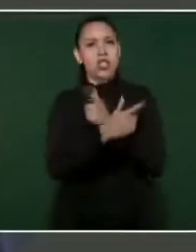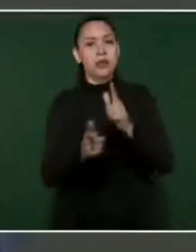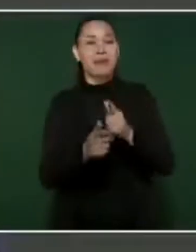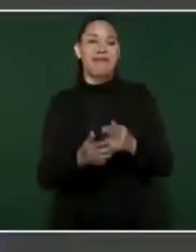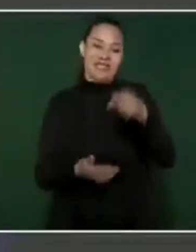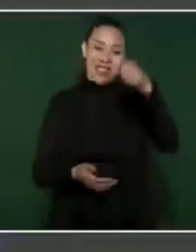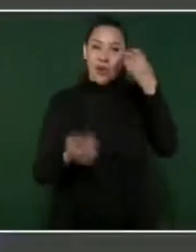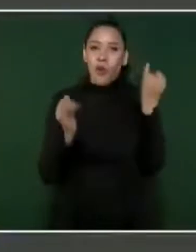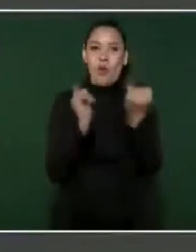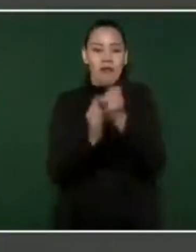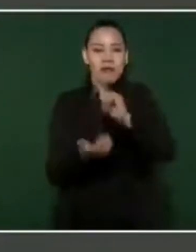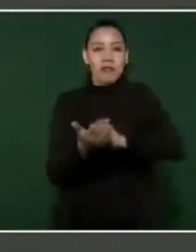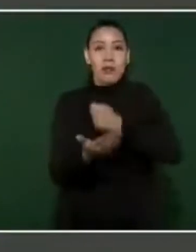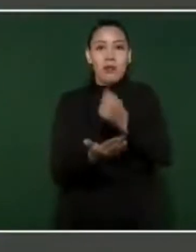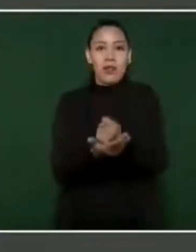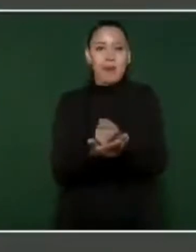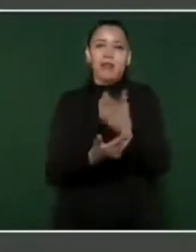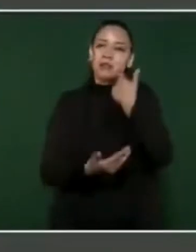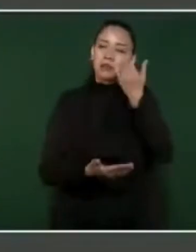Tamaulipas.